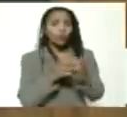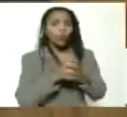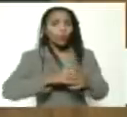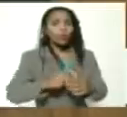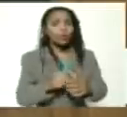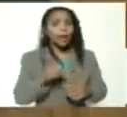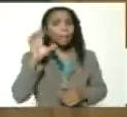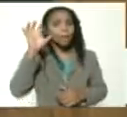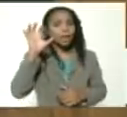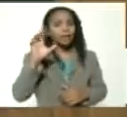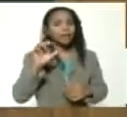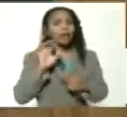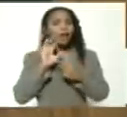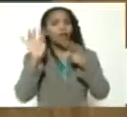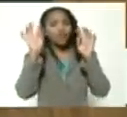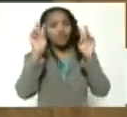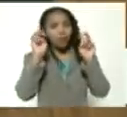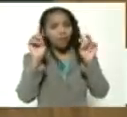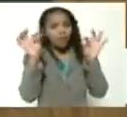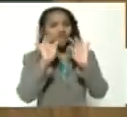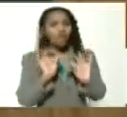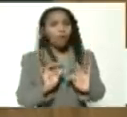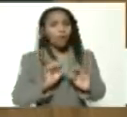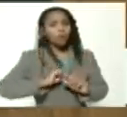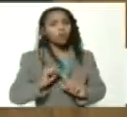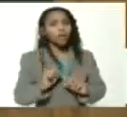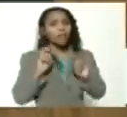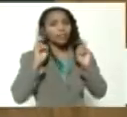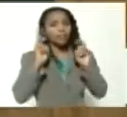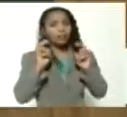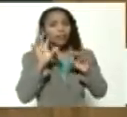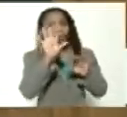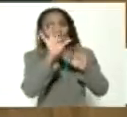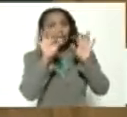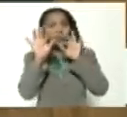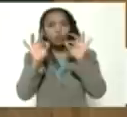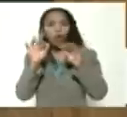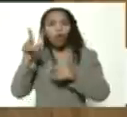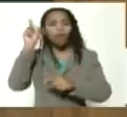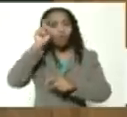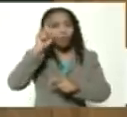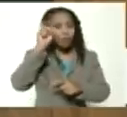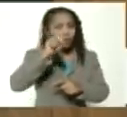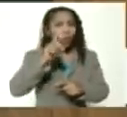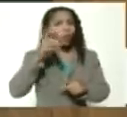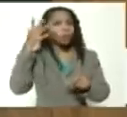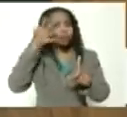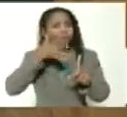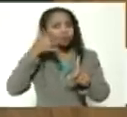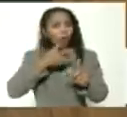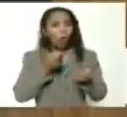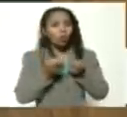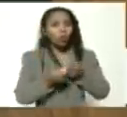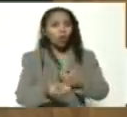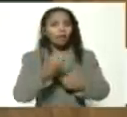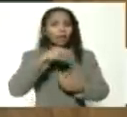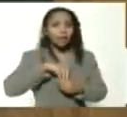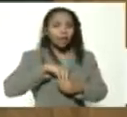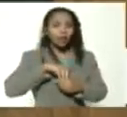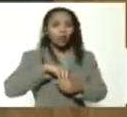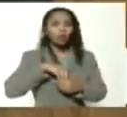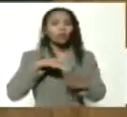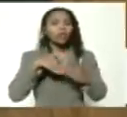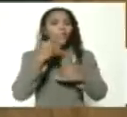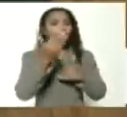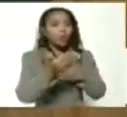estándares de los nuevos modelos policiales en materia de selección, formación, controles internos, controles externos,